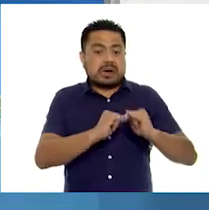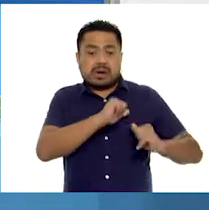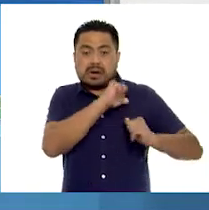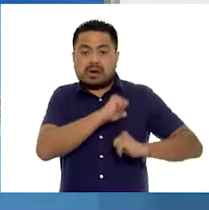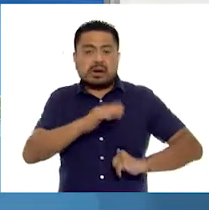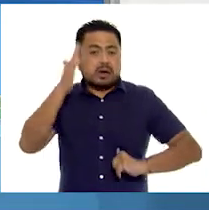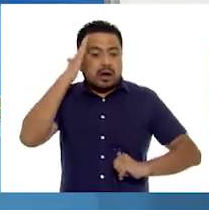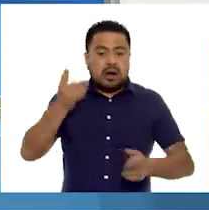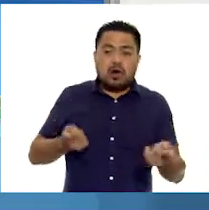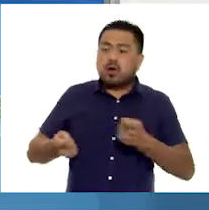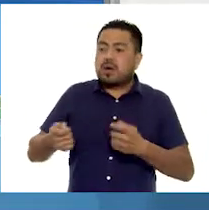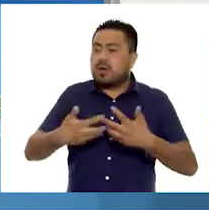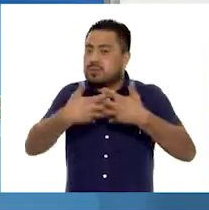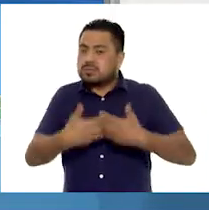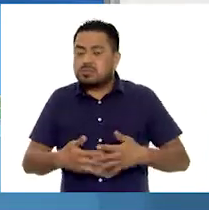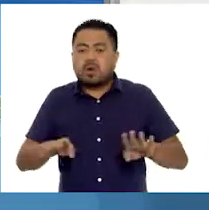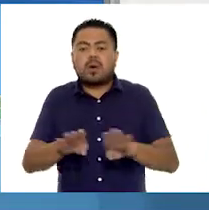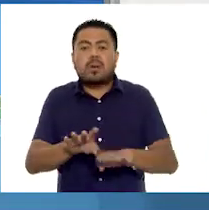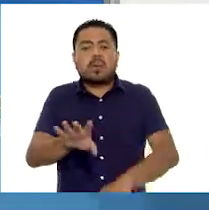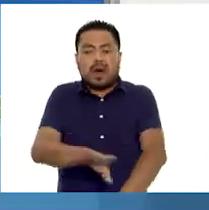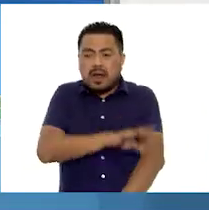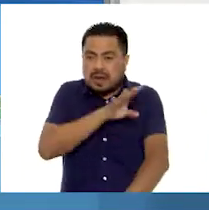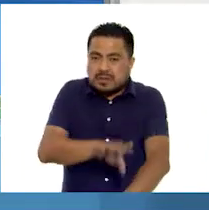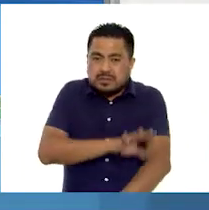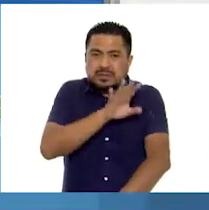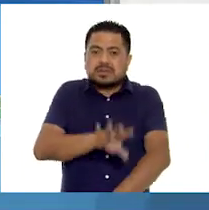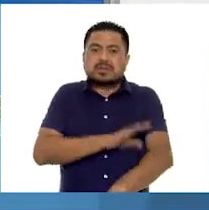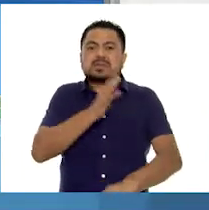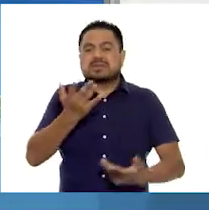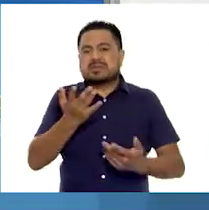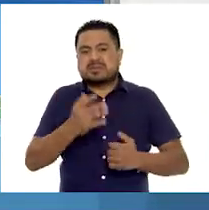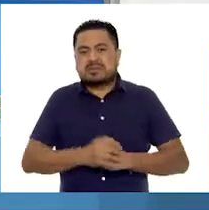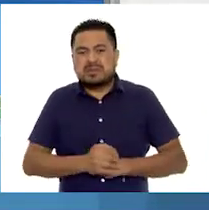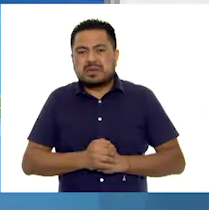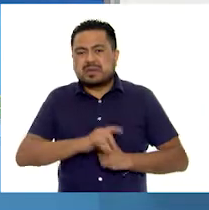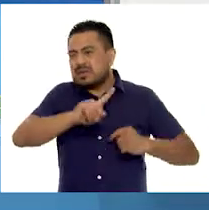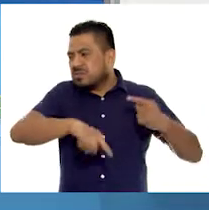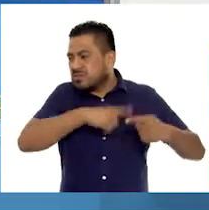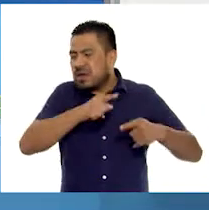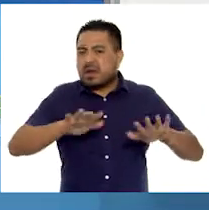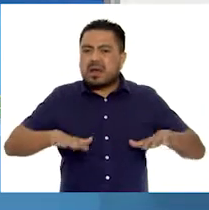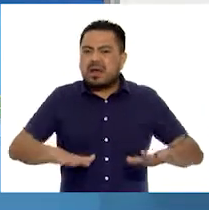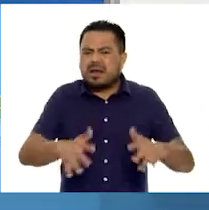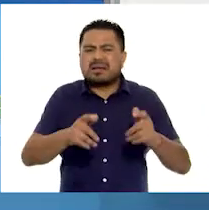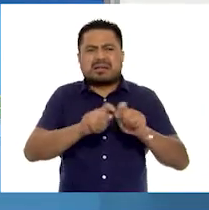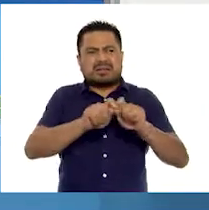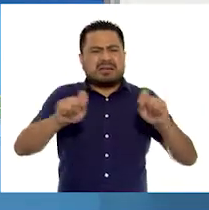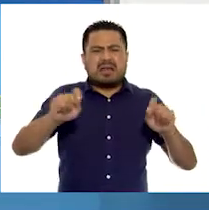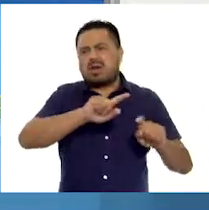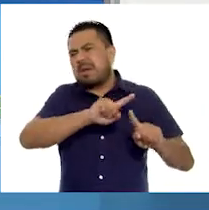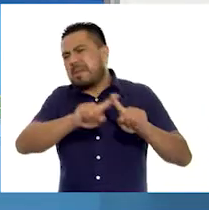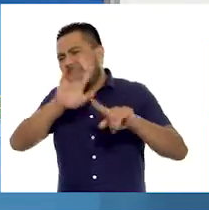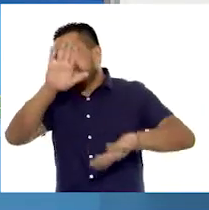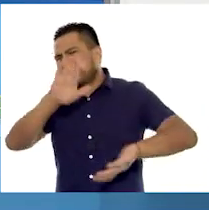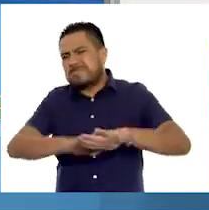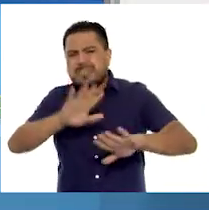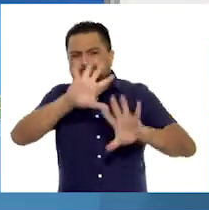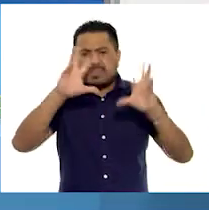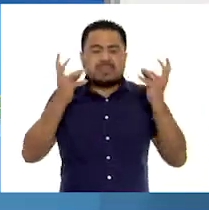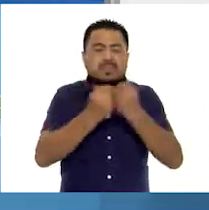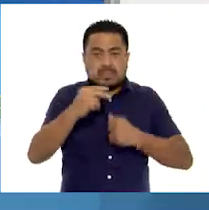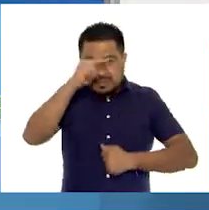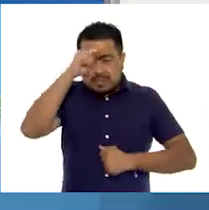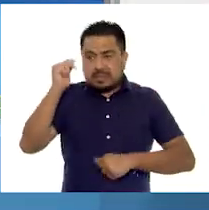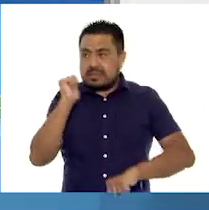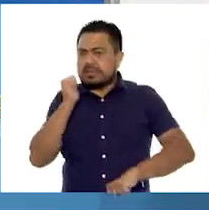se encargan del manejo de industrias como la electricidad la siderurgia los textiles y muchos otros sectores más en méjico